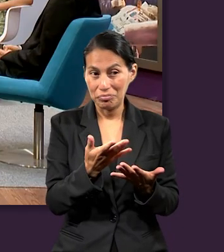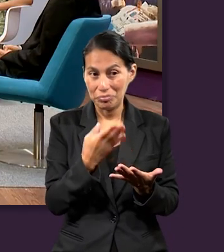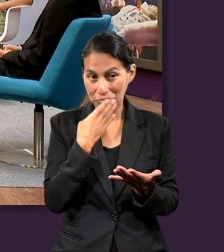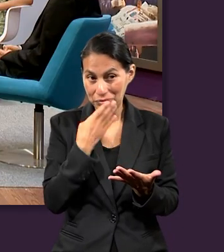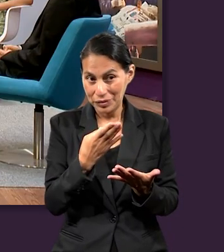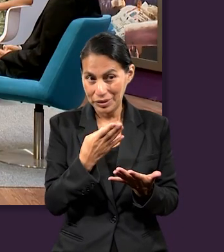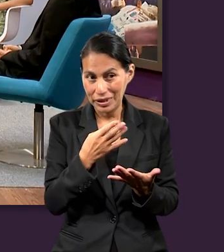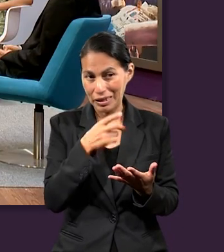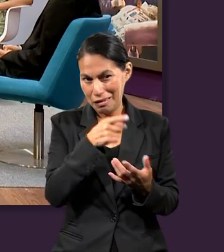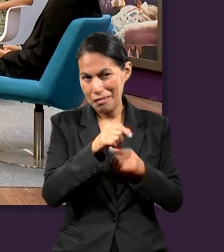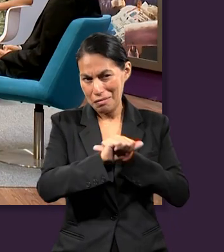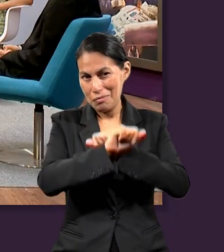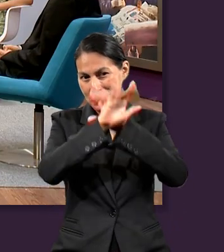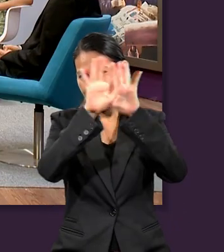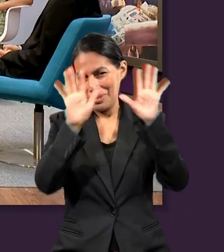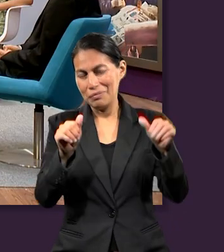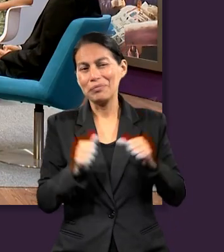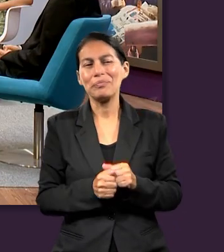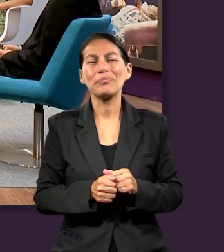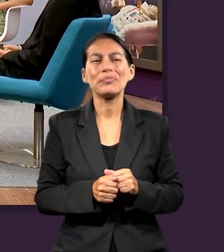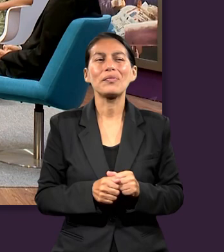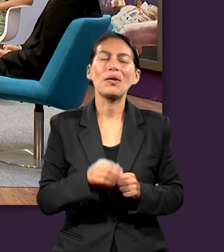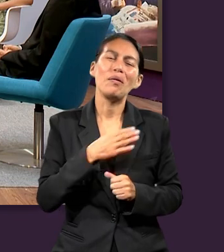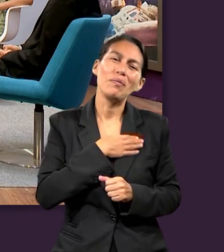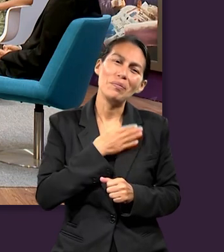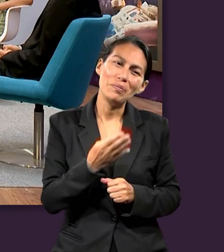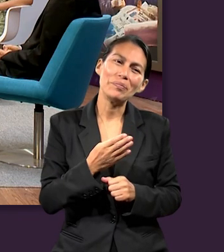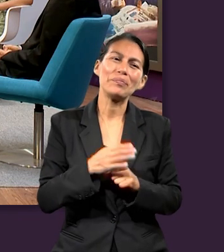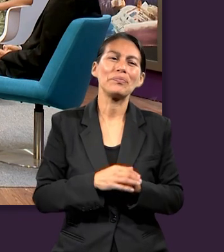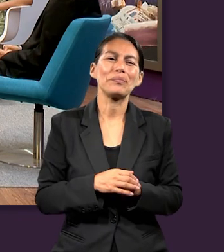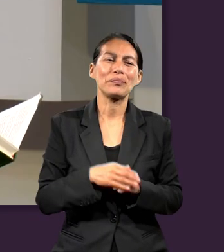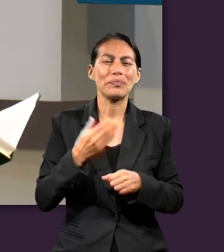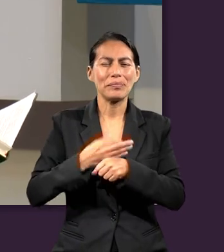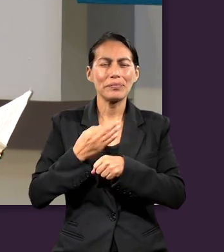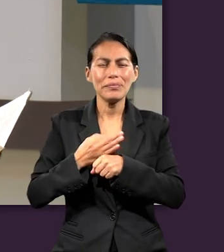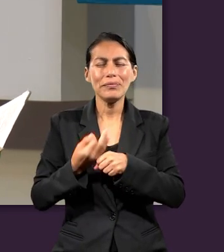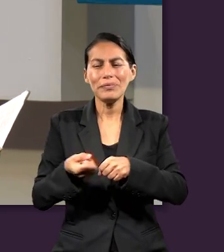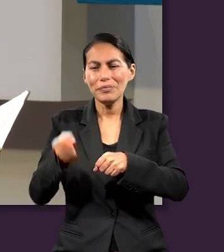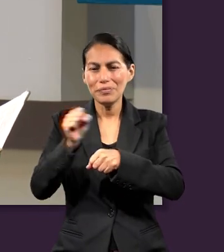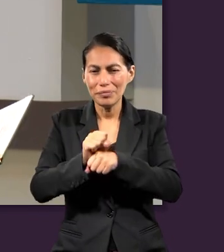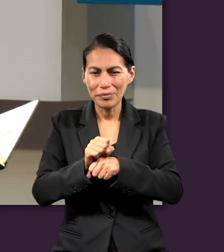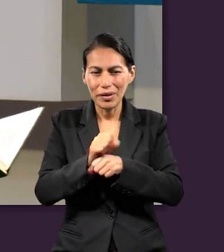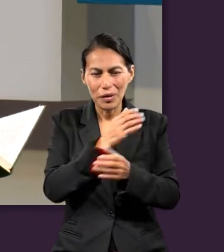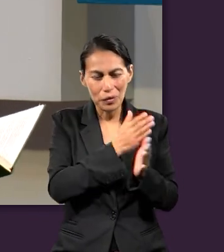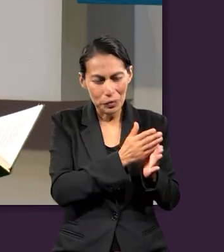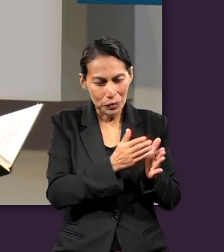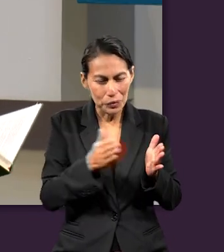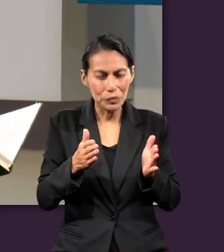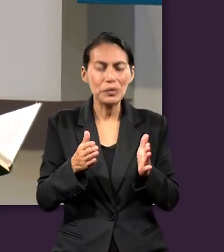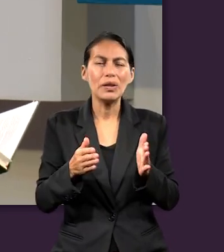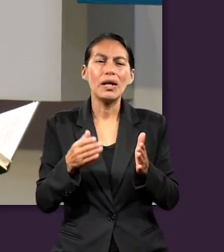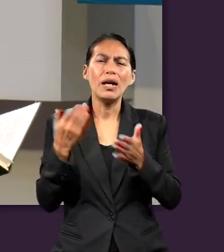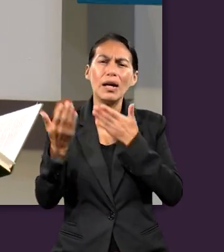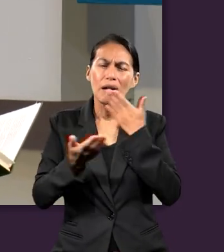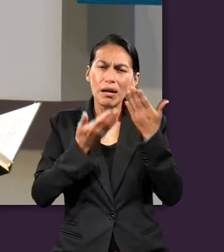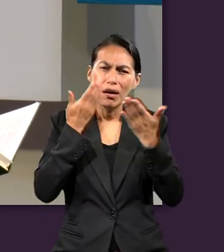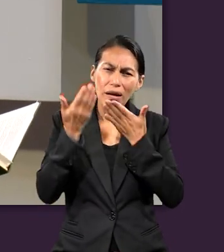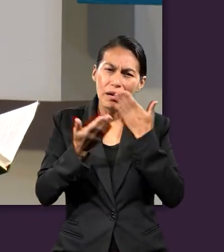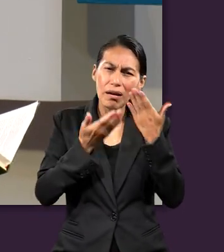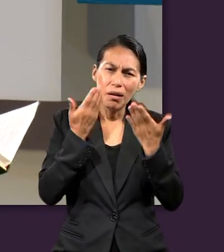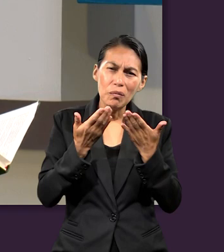sacar una buena noticia eso es el Apocalipsis no y bueno en en esta semana hemos estado estudiando acerca